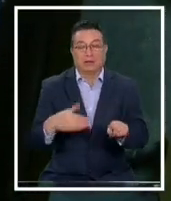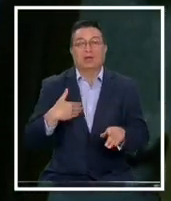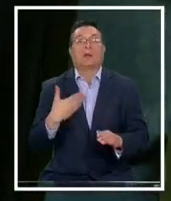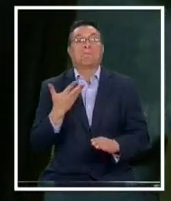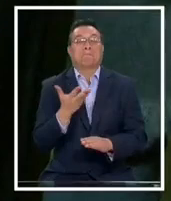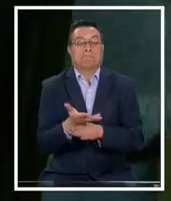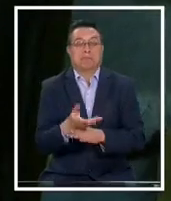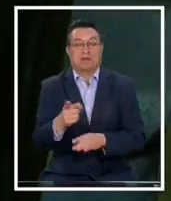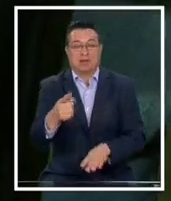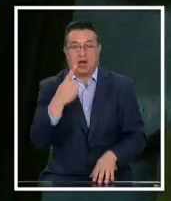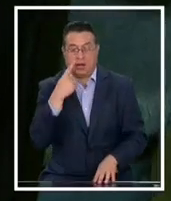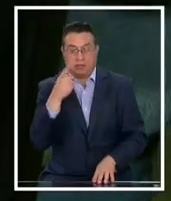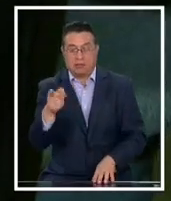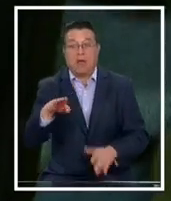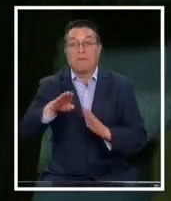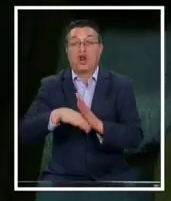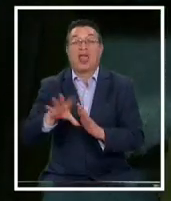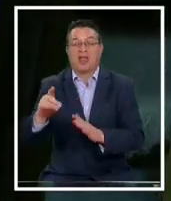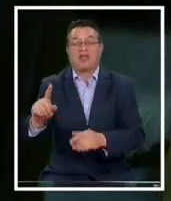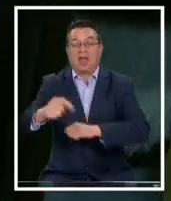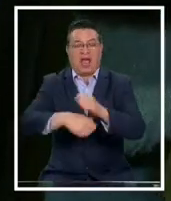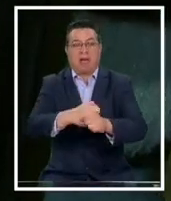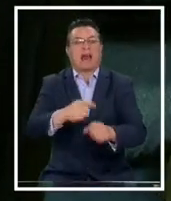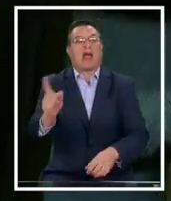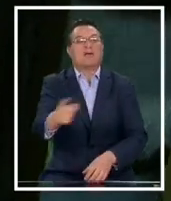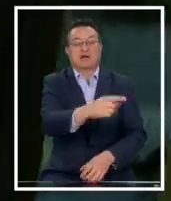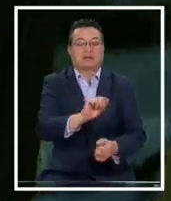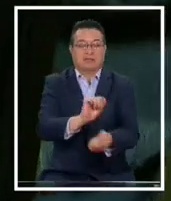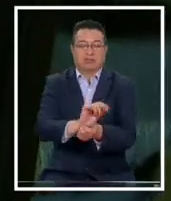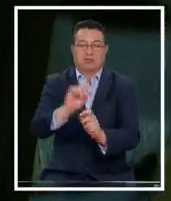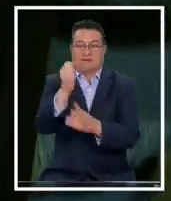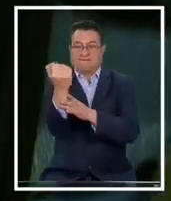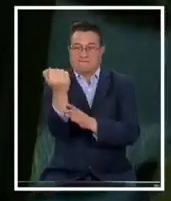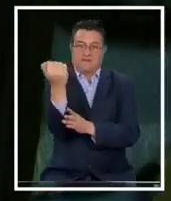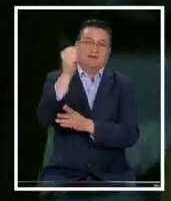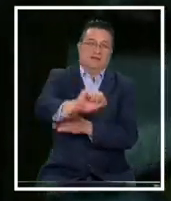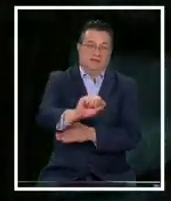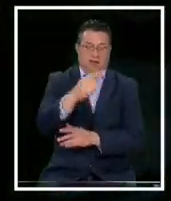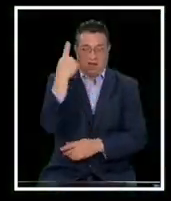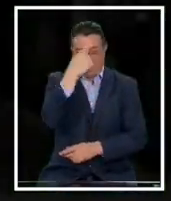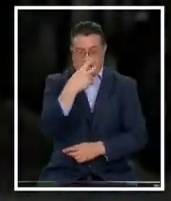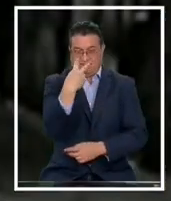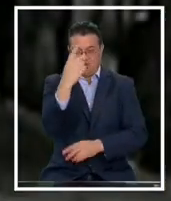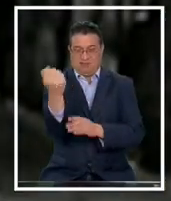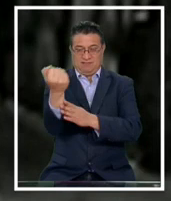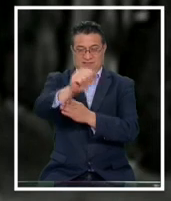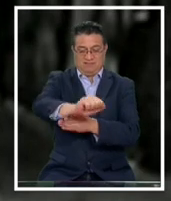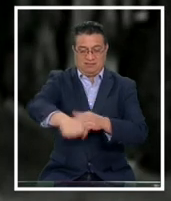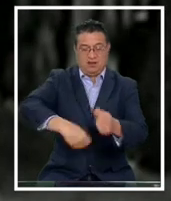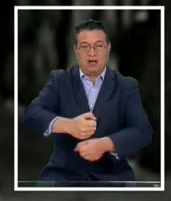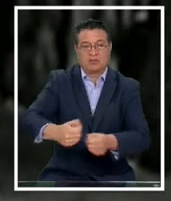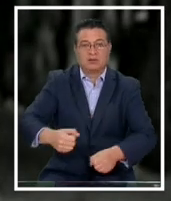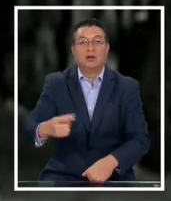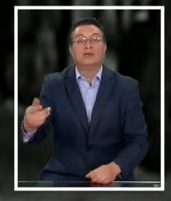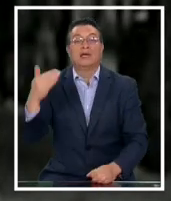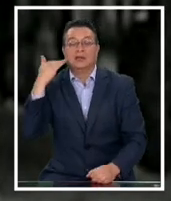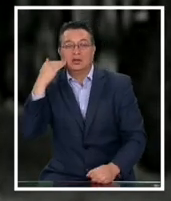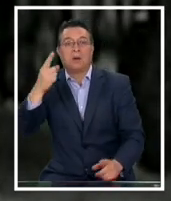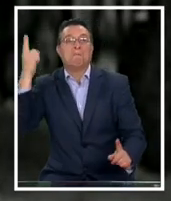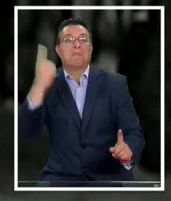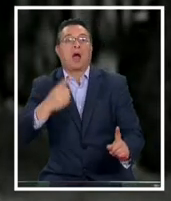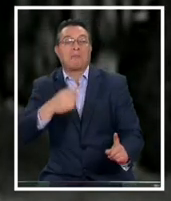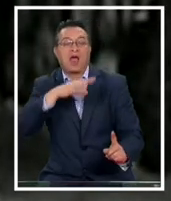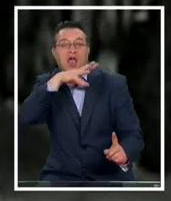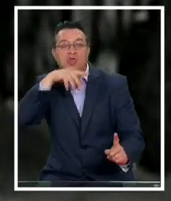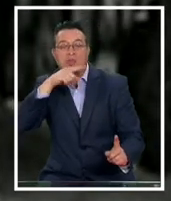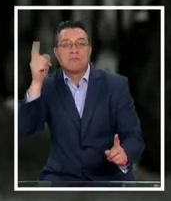le pidió al sujeto, al menor de edad, que nos amarrara y que nos diera vuelta, que no les viéramos la cara. Un niño siguiendo órdenes de un adulto